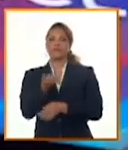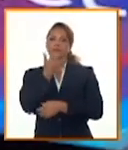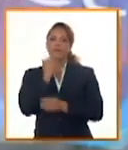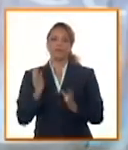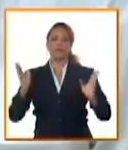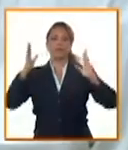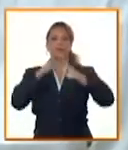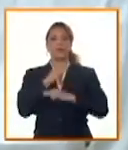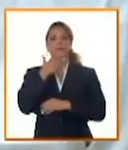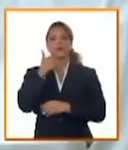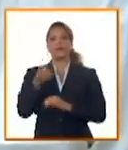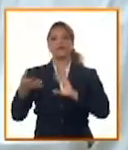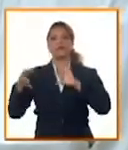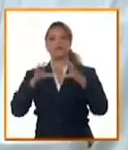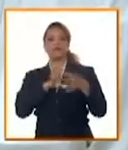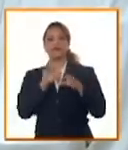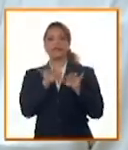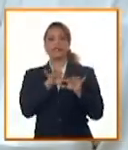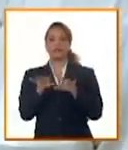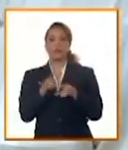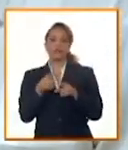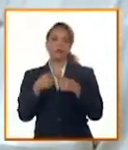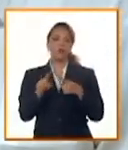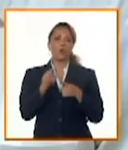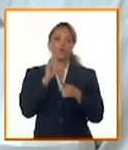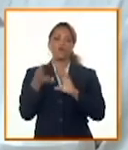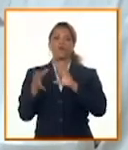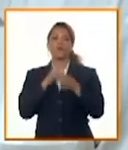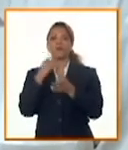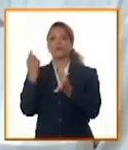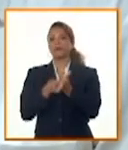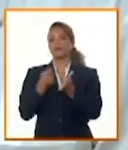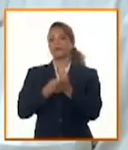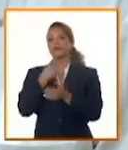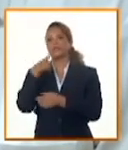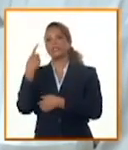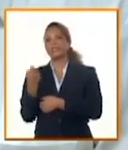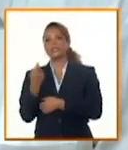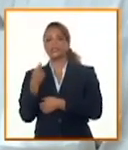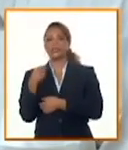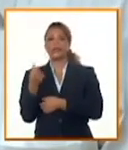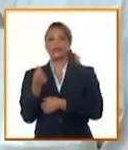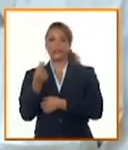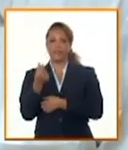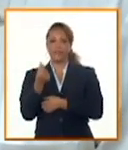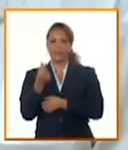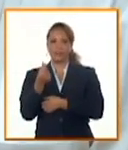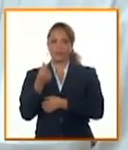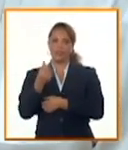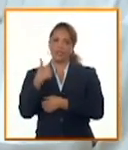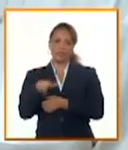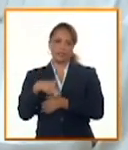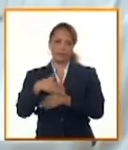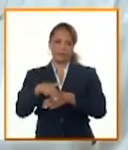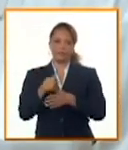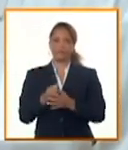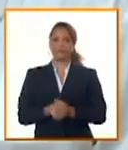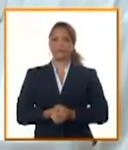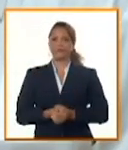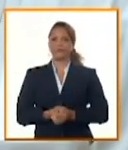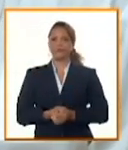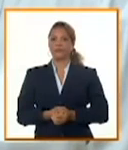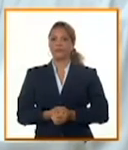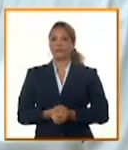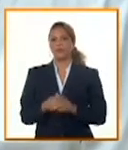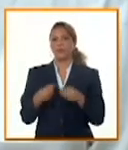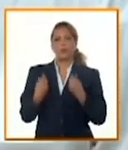hacerla por la vía electrónica o por instrumentos de pago que no necesitan necesariamente el efectivo como tal o sea